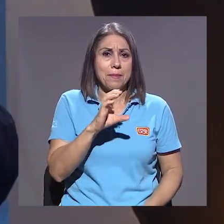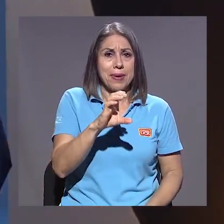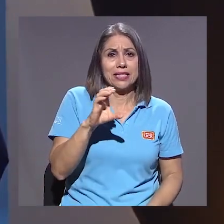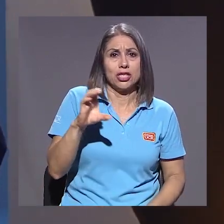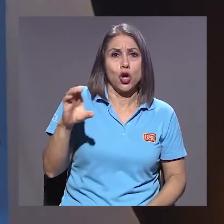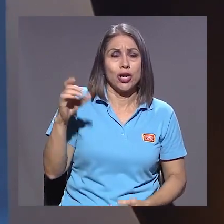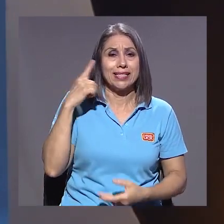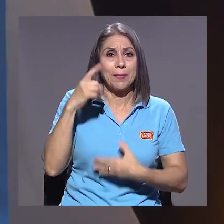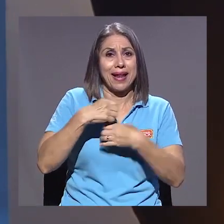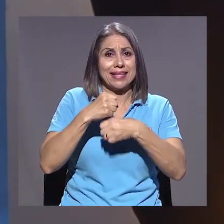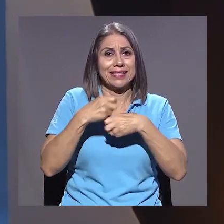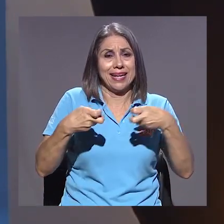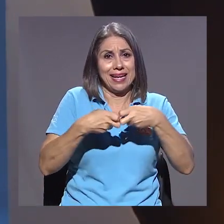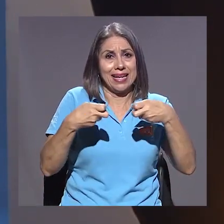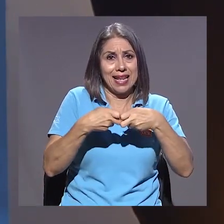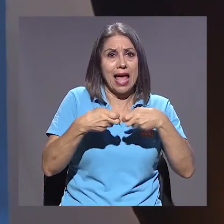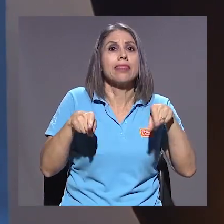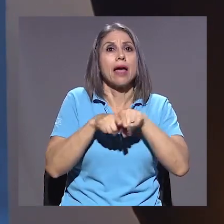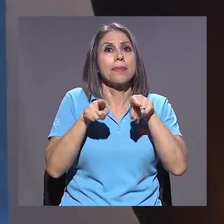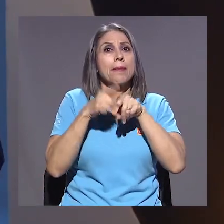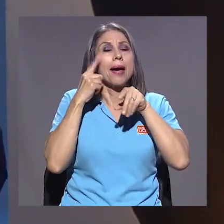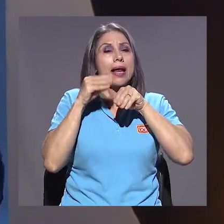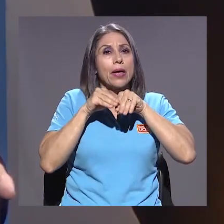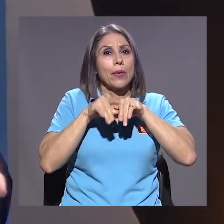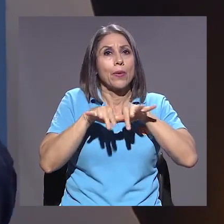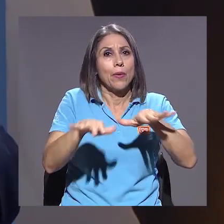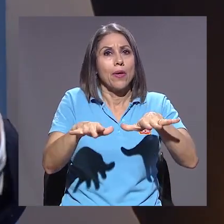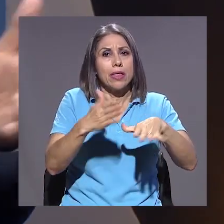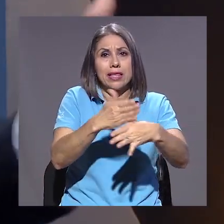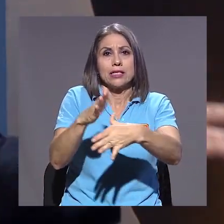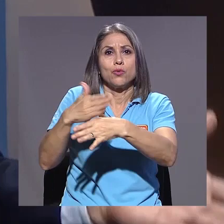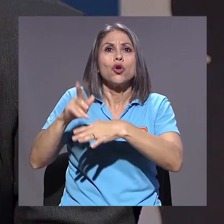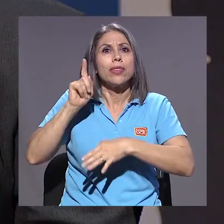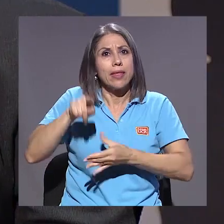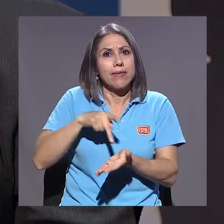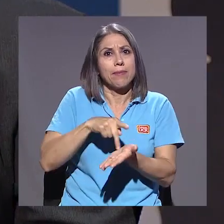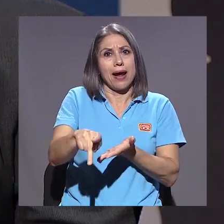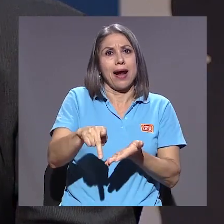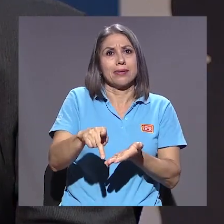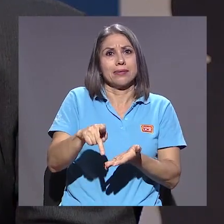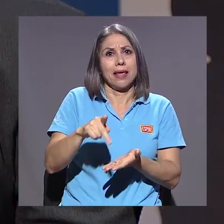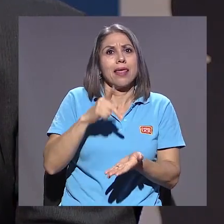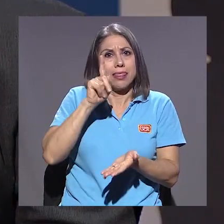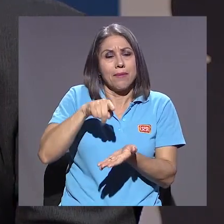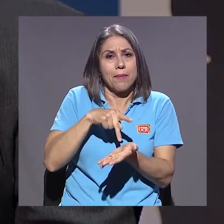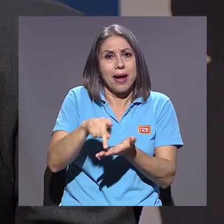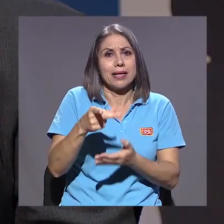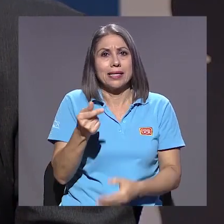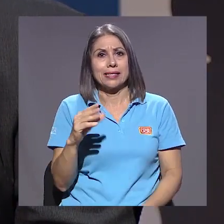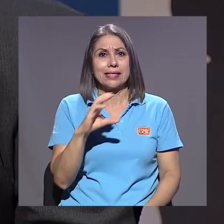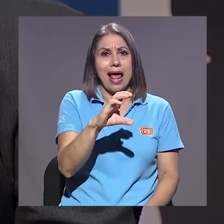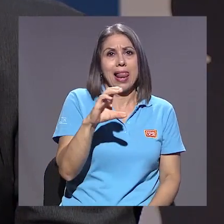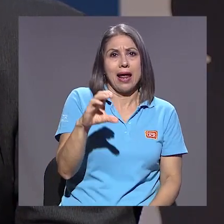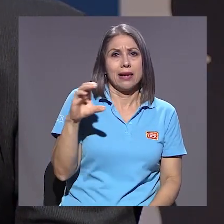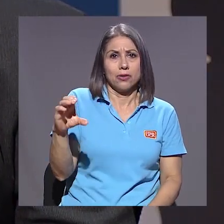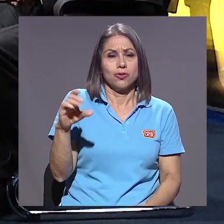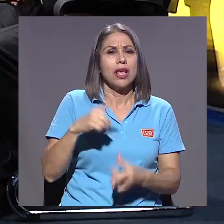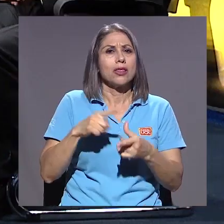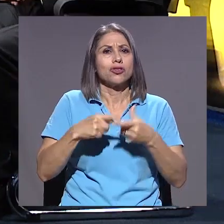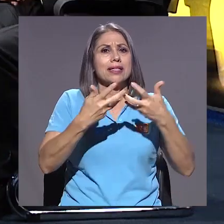sino también en transmisión y distribución, que tienen que pagarse. Hay salarios que tienen que pagarse. ¿Cómo hacen las empresas